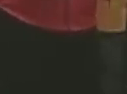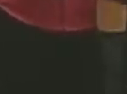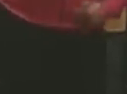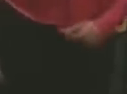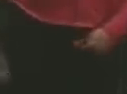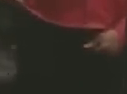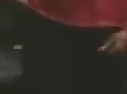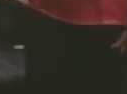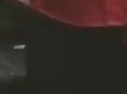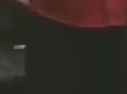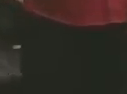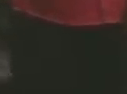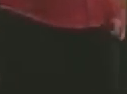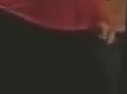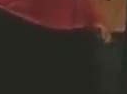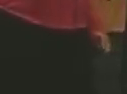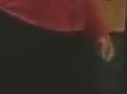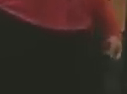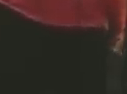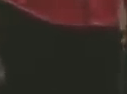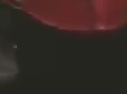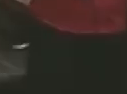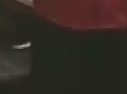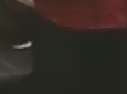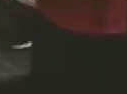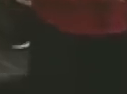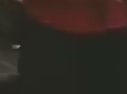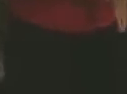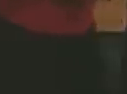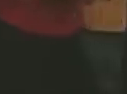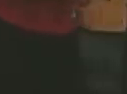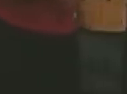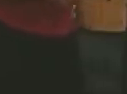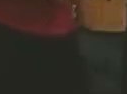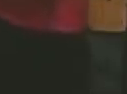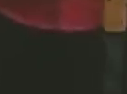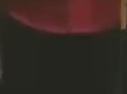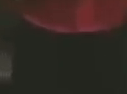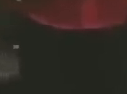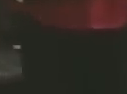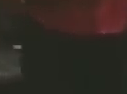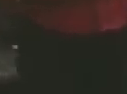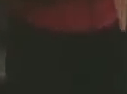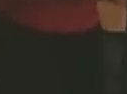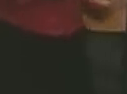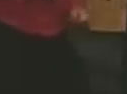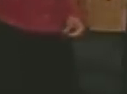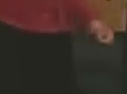Para que llevara al barrio.